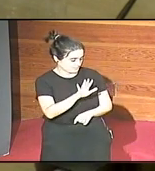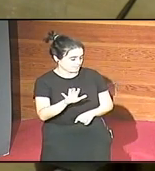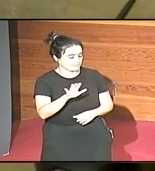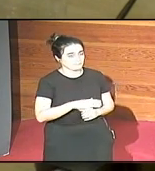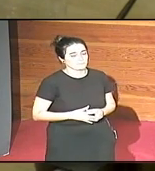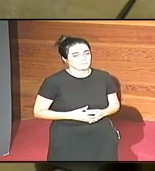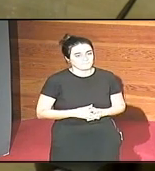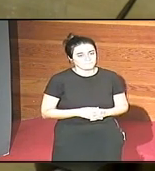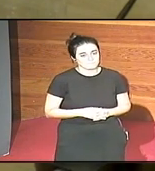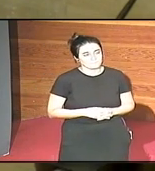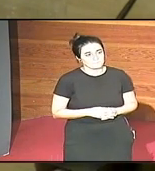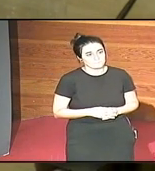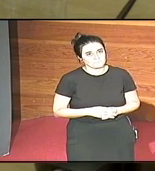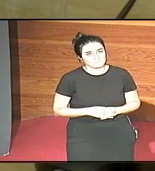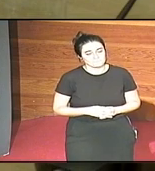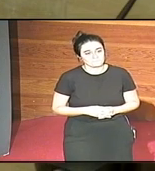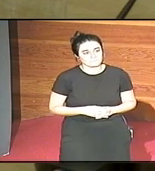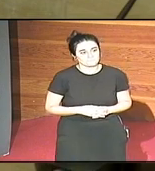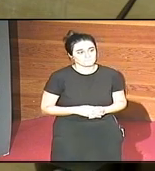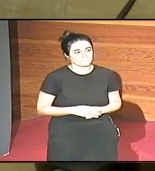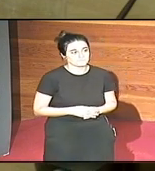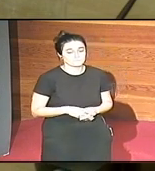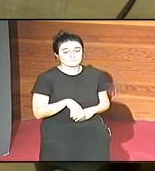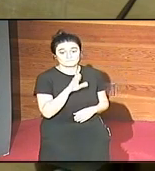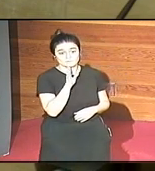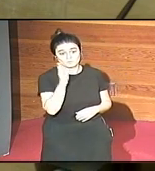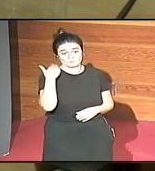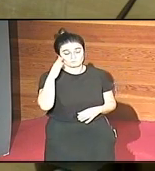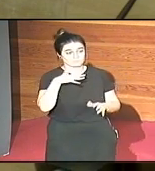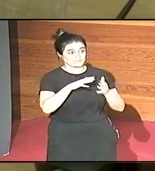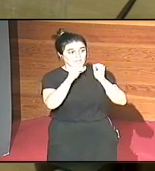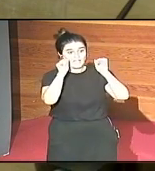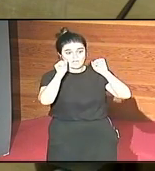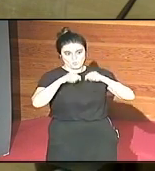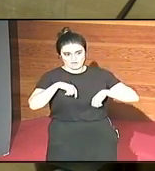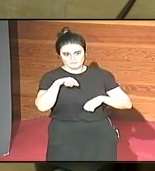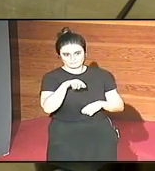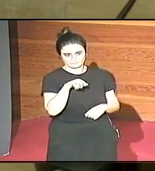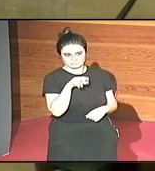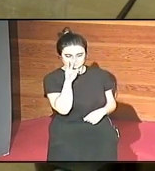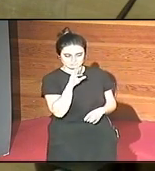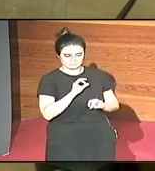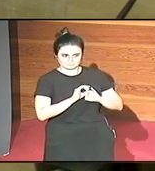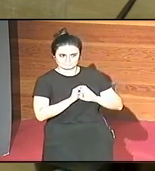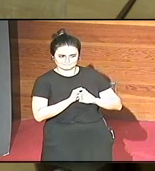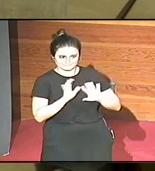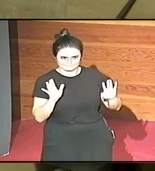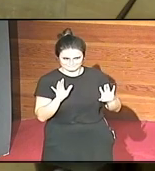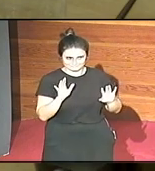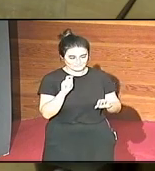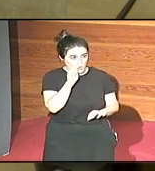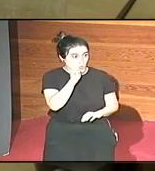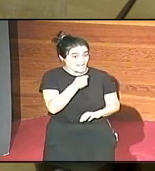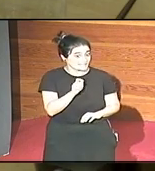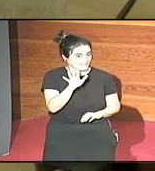En esta situación, en los acuerdos de Minsk era evidente la debilidad total de la parte